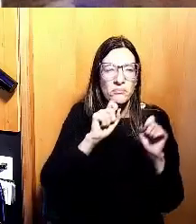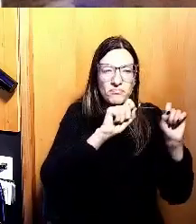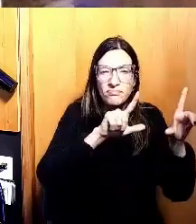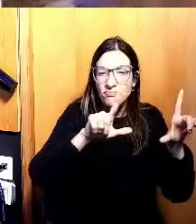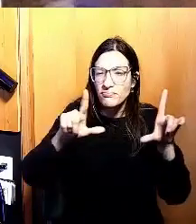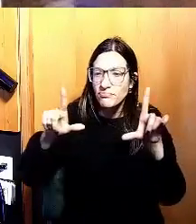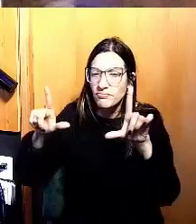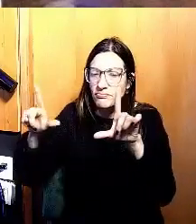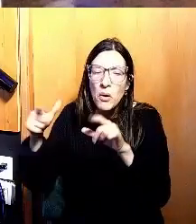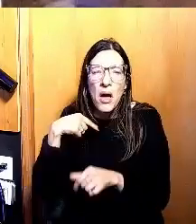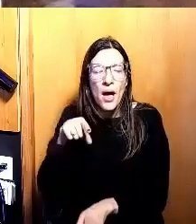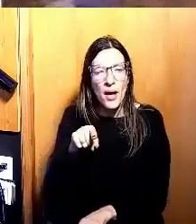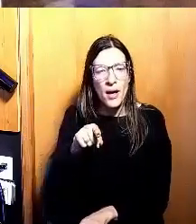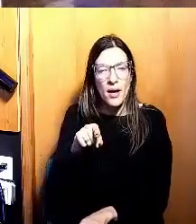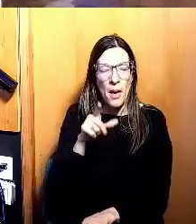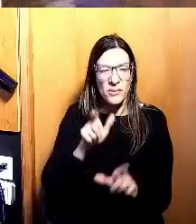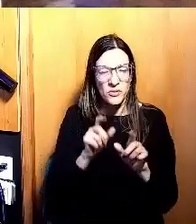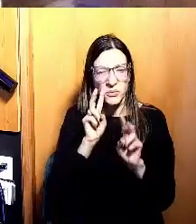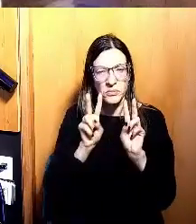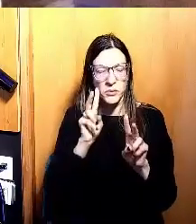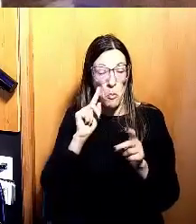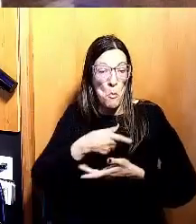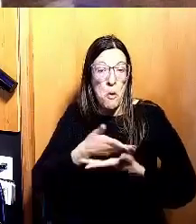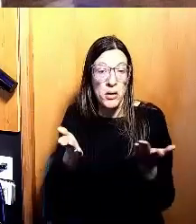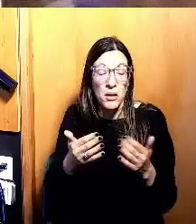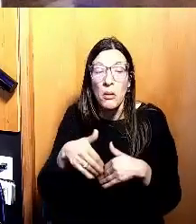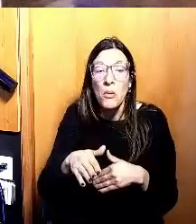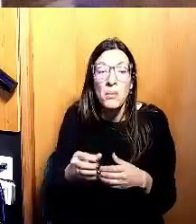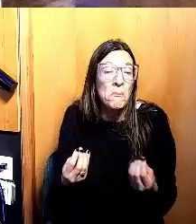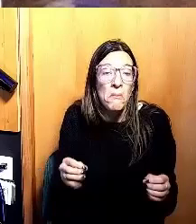datos, o sea, el impacto que han tenido más allá de estar publicados. Sí.